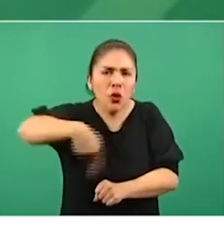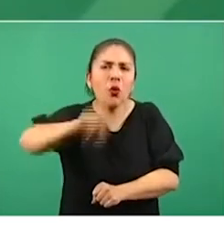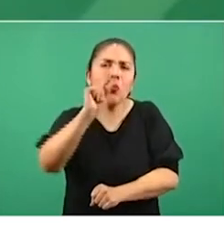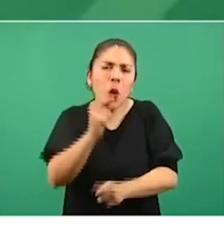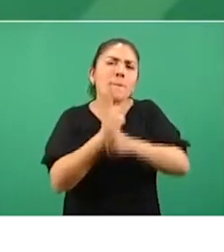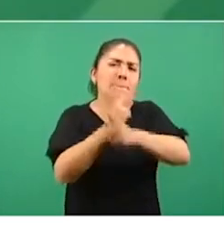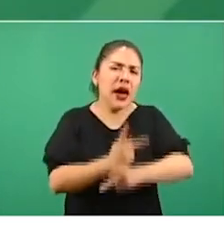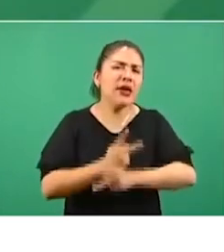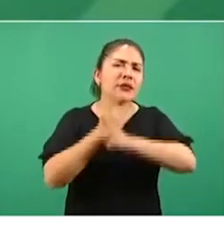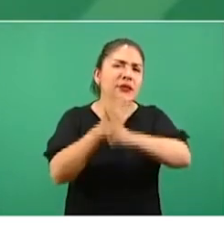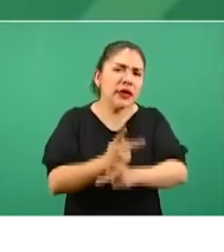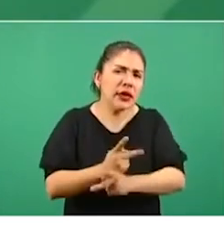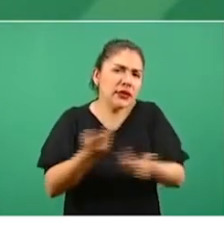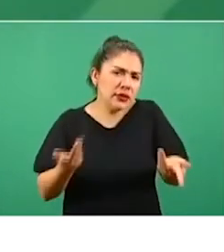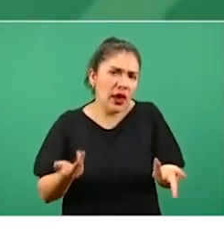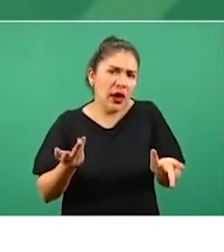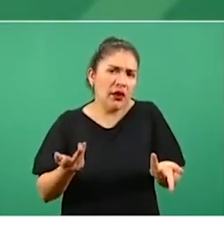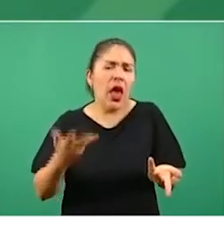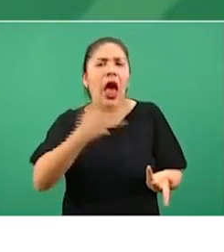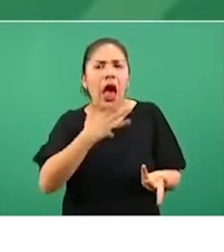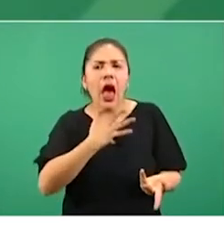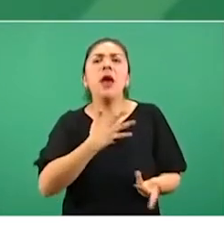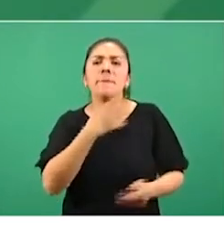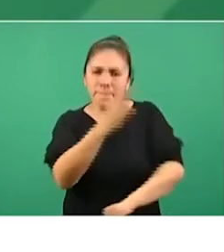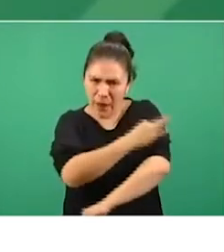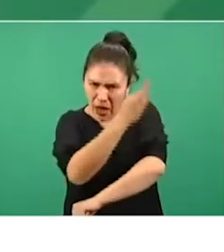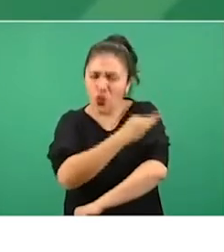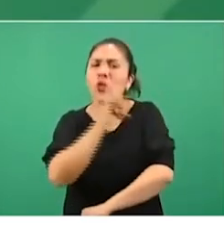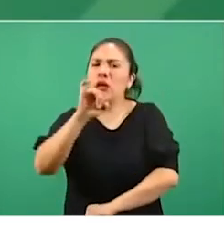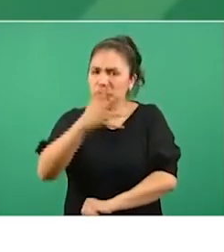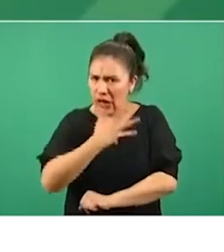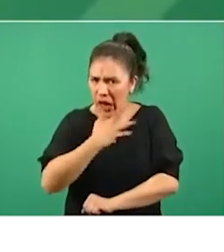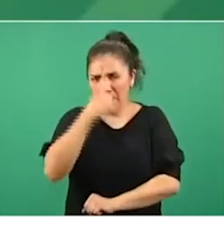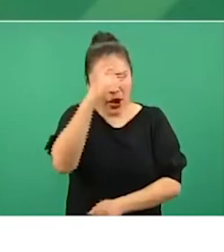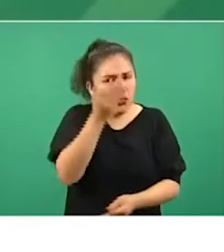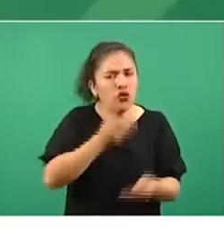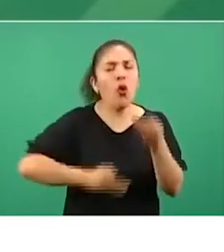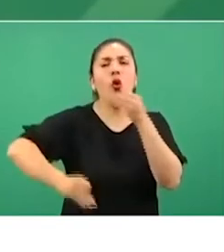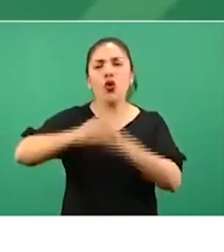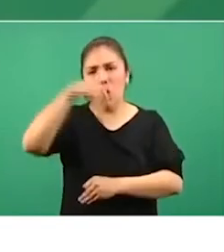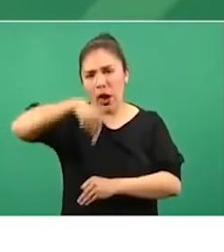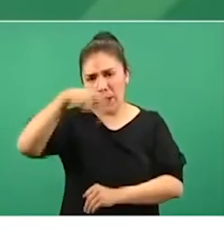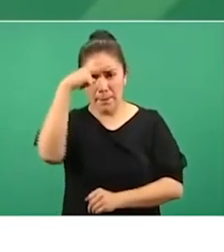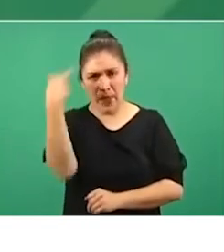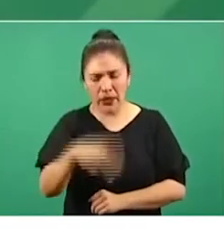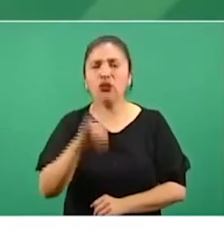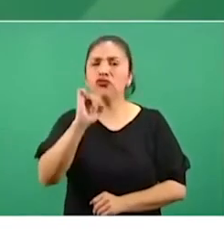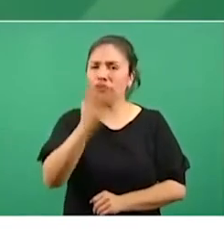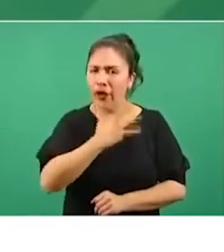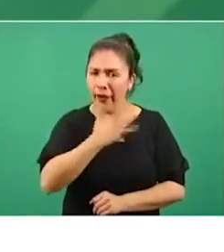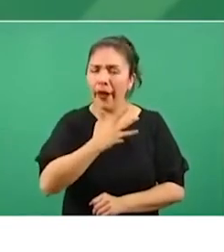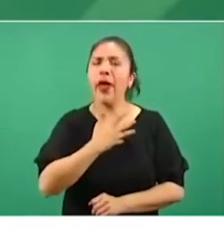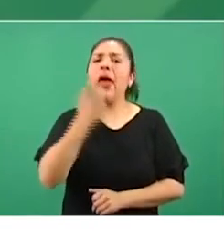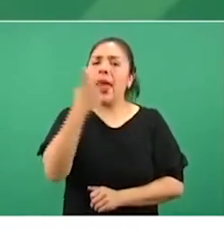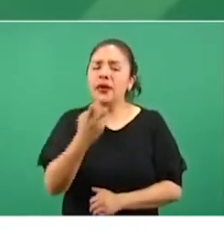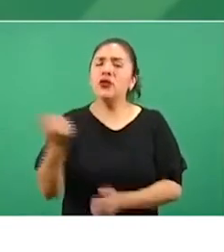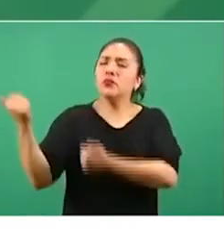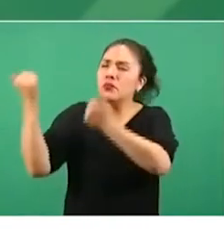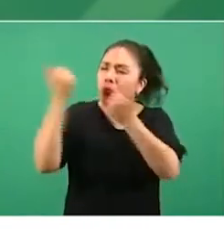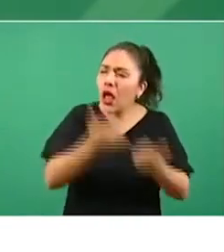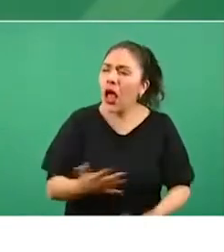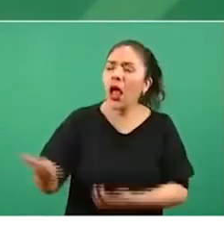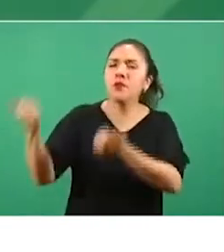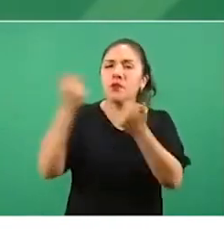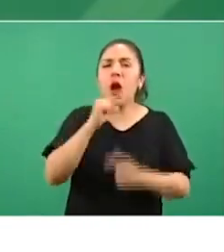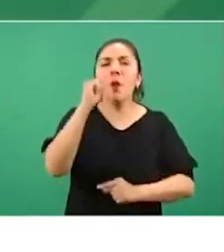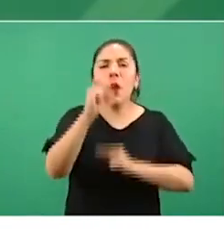poco más de paciencia. Habrá vacunas para todos y para todas en este país y vendrán poco a poco, también, bueno,